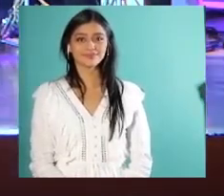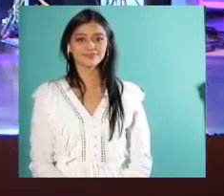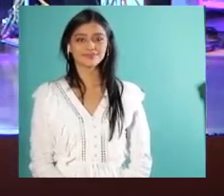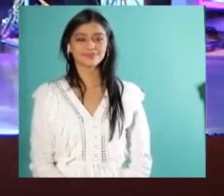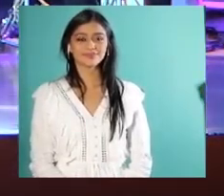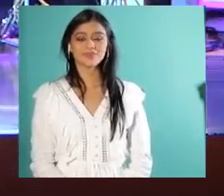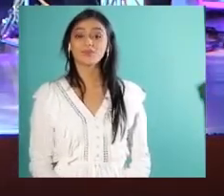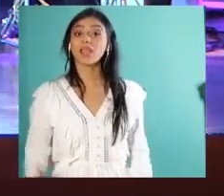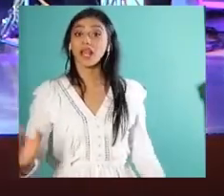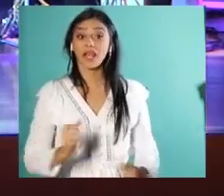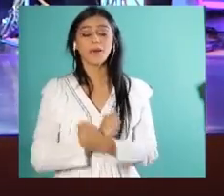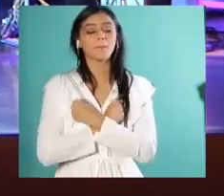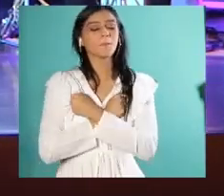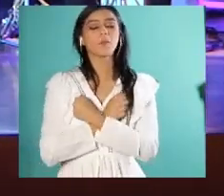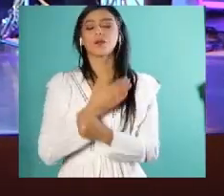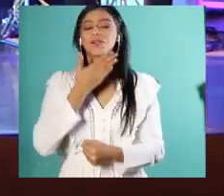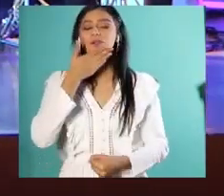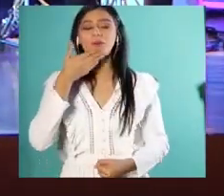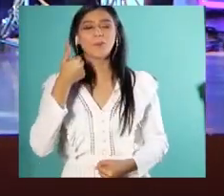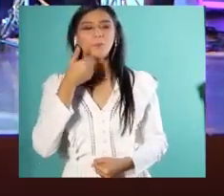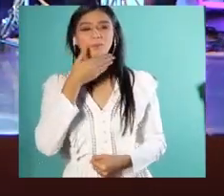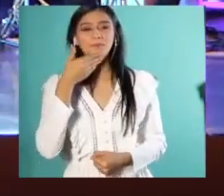El amor es el mejor antídoto.